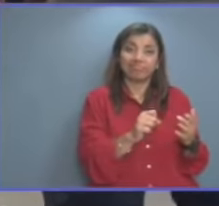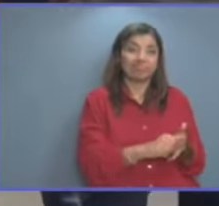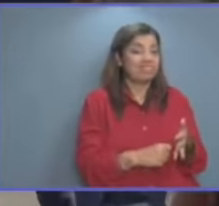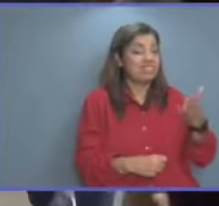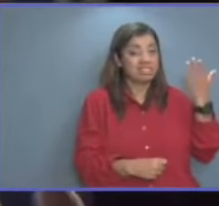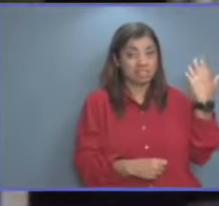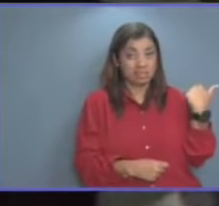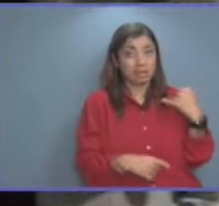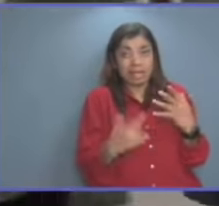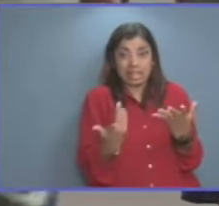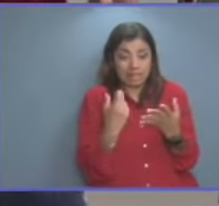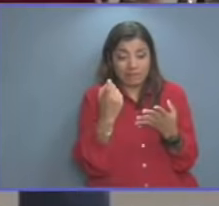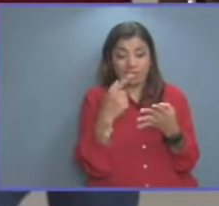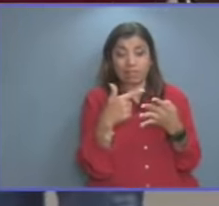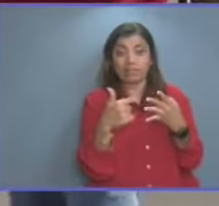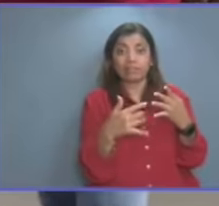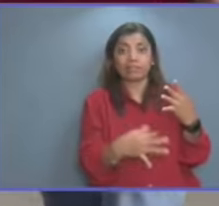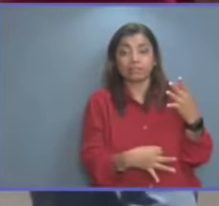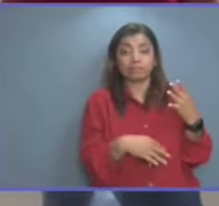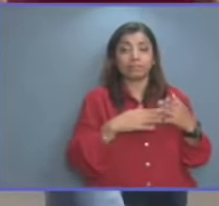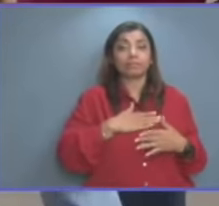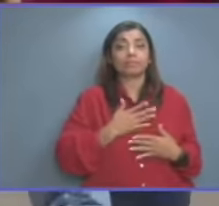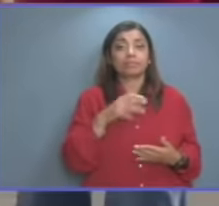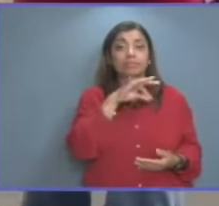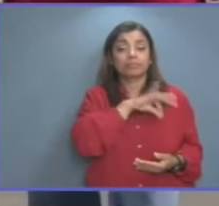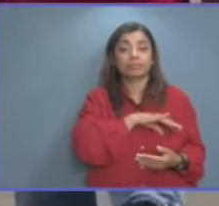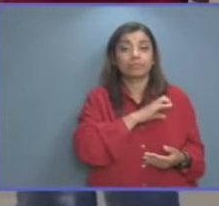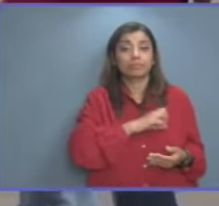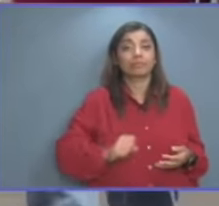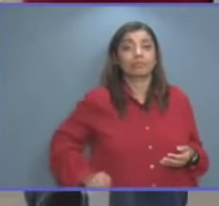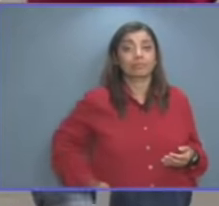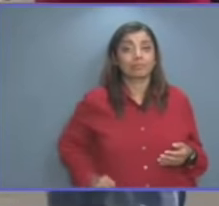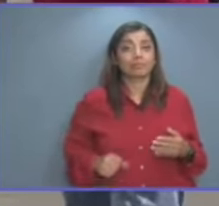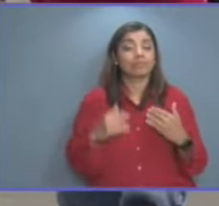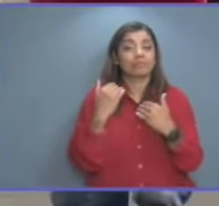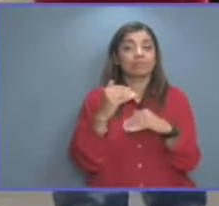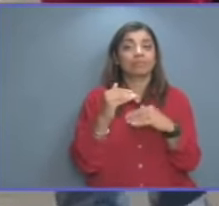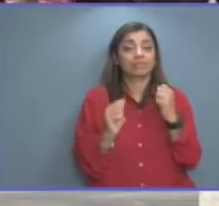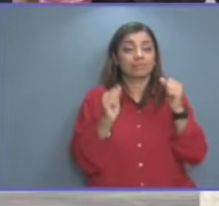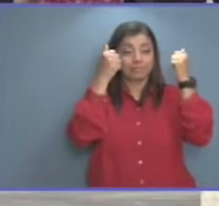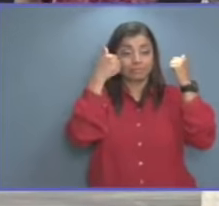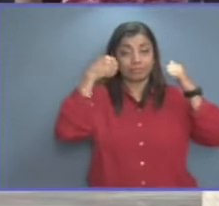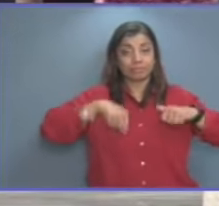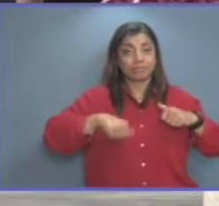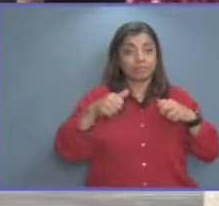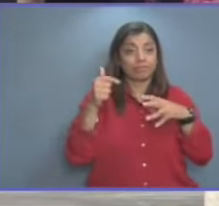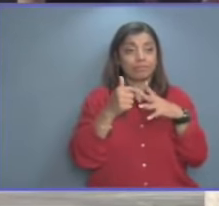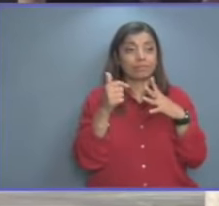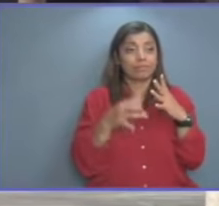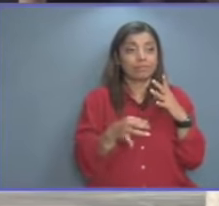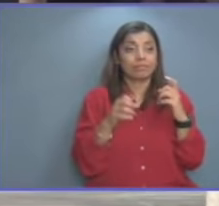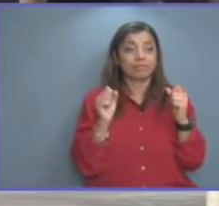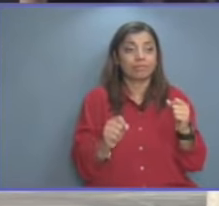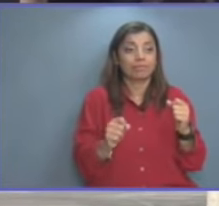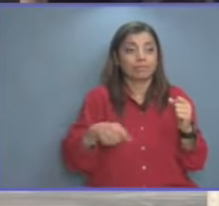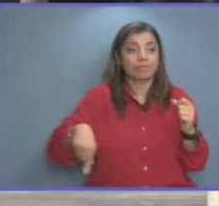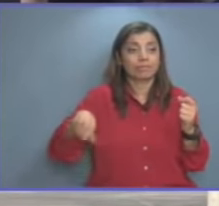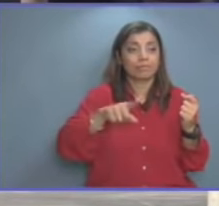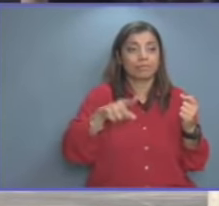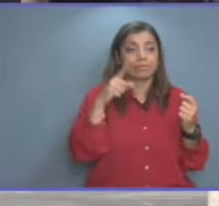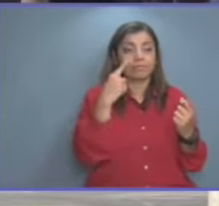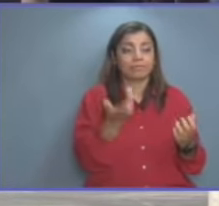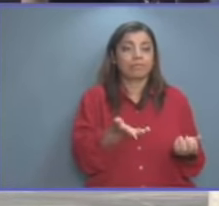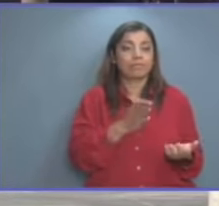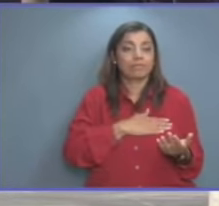se emitiera una normativa a favor de los salvadoreños limitándose a aprobar una ley que les concedió amnistía